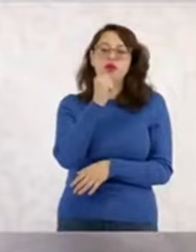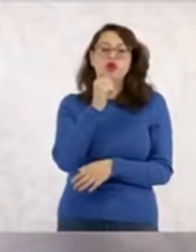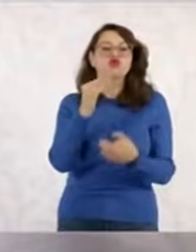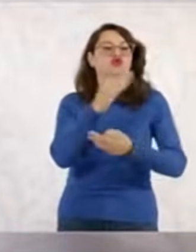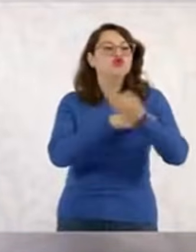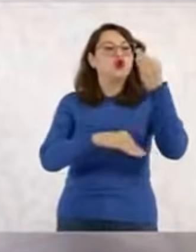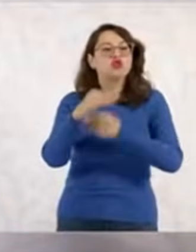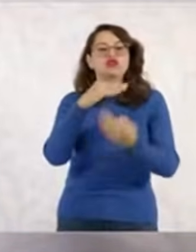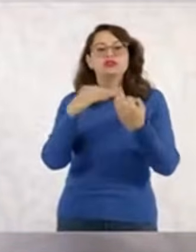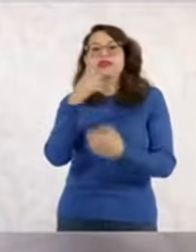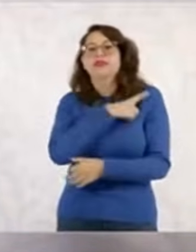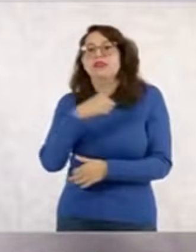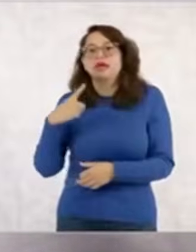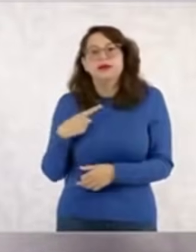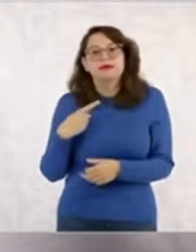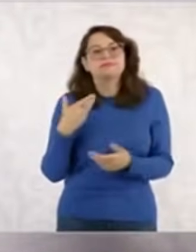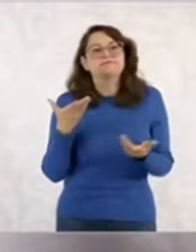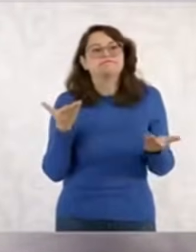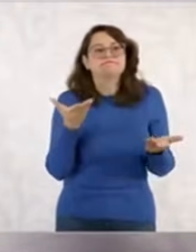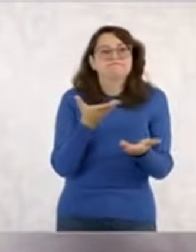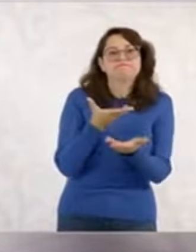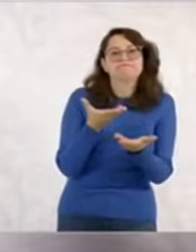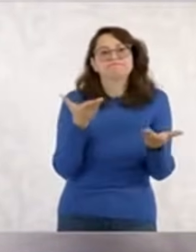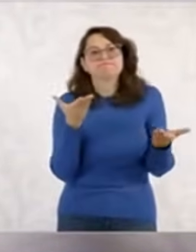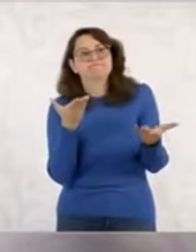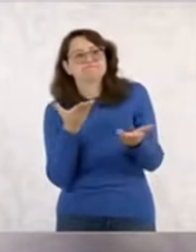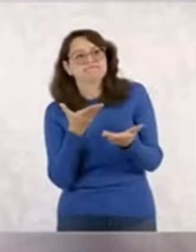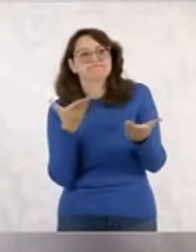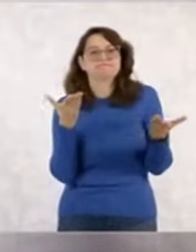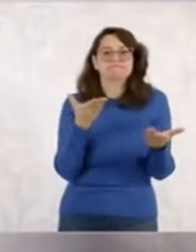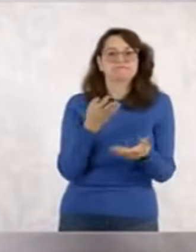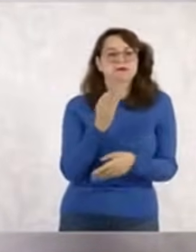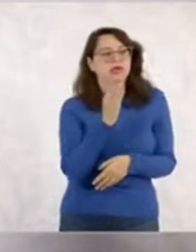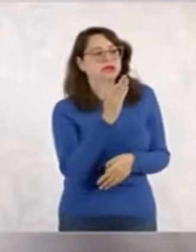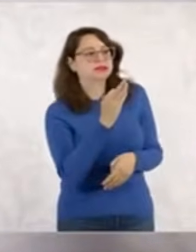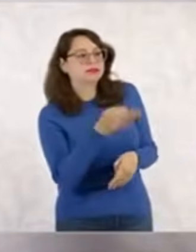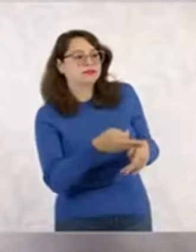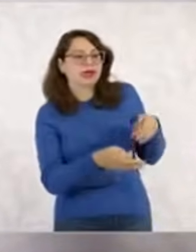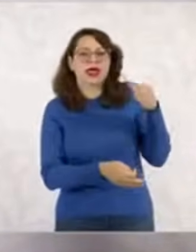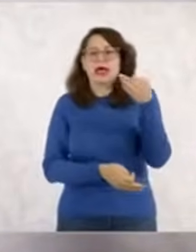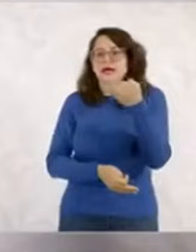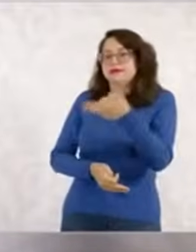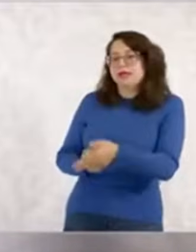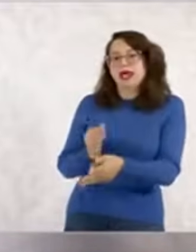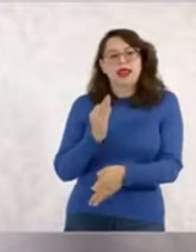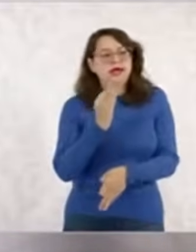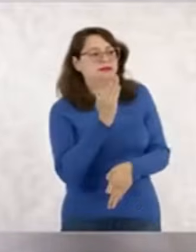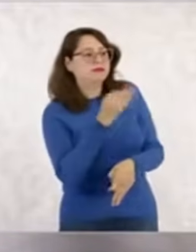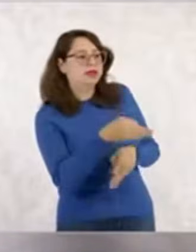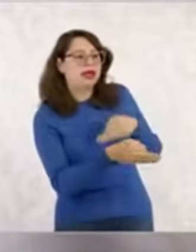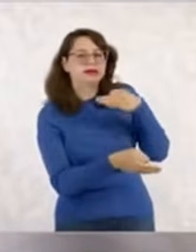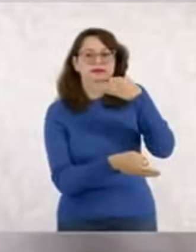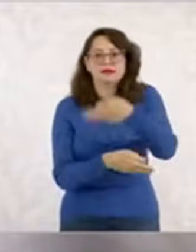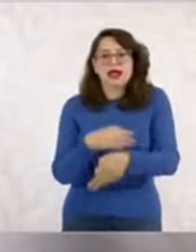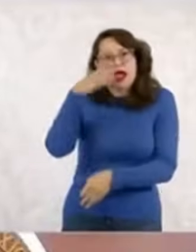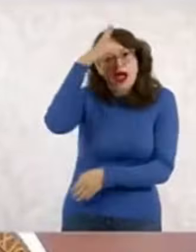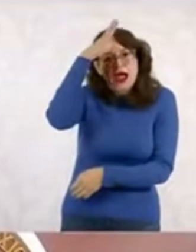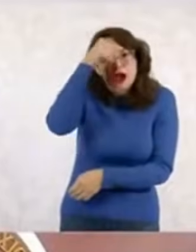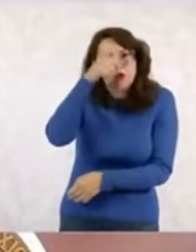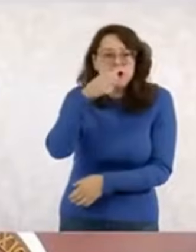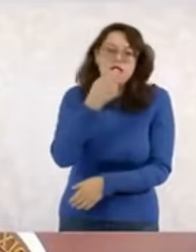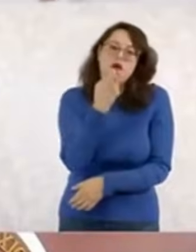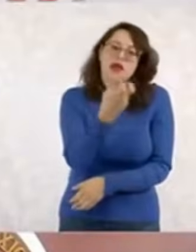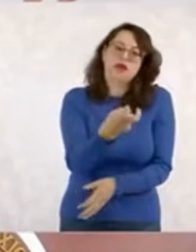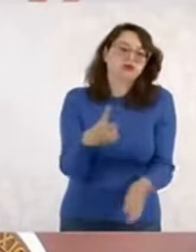de su parte y podemos llegar a un consenso. Y esto la verdad es muy valioso en nuestro país en estos